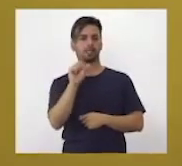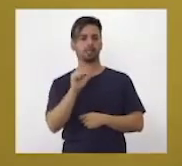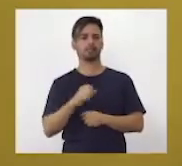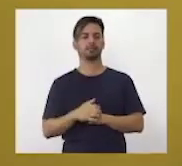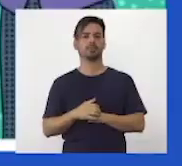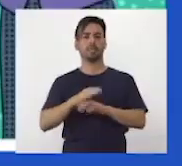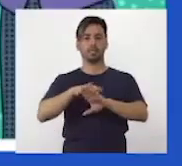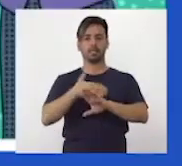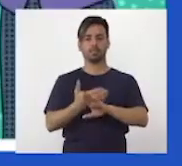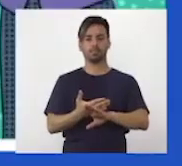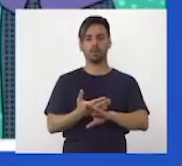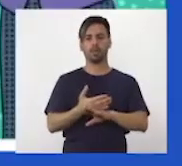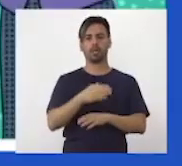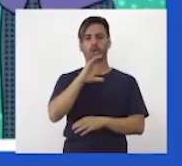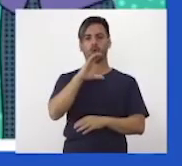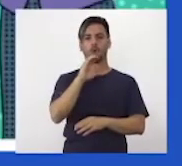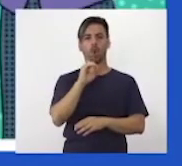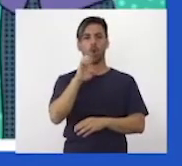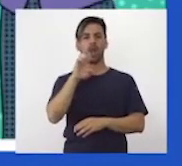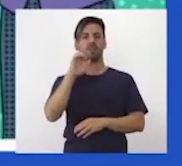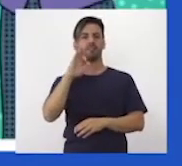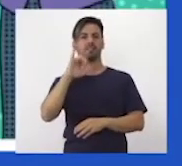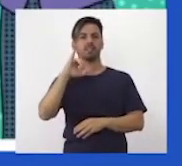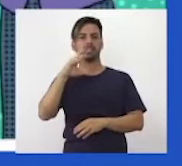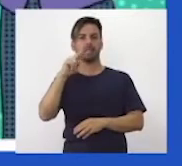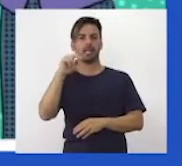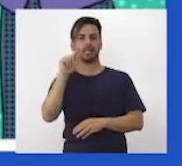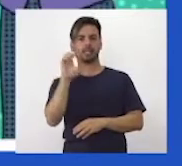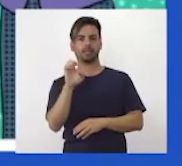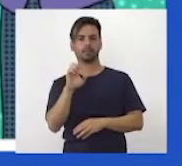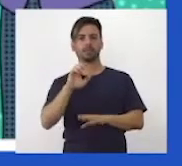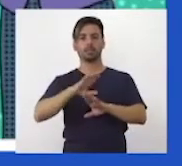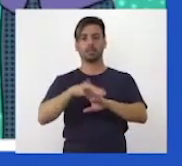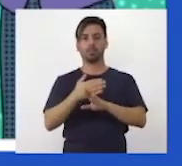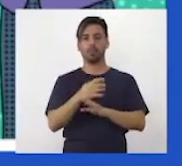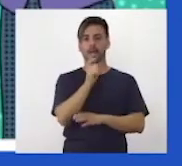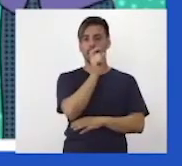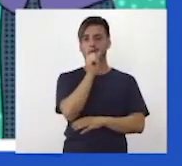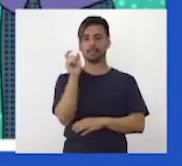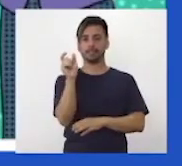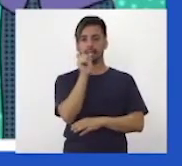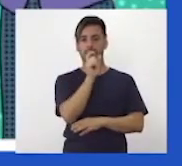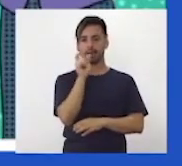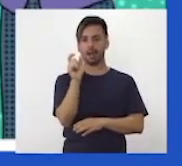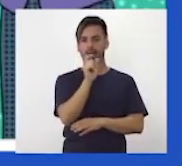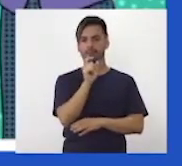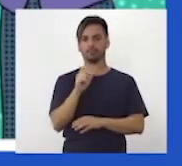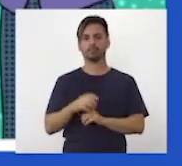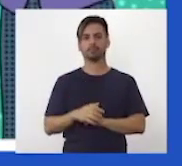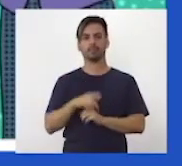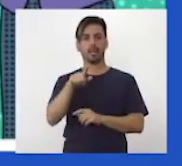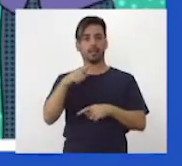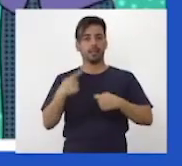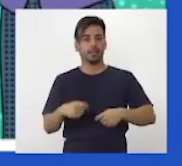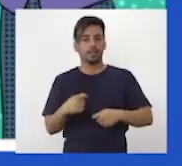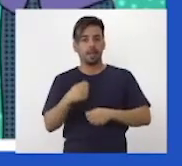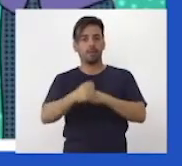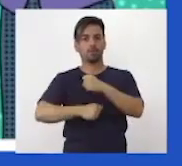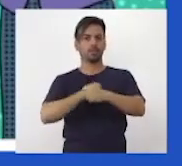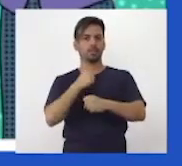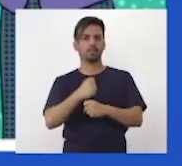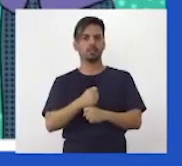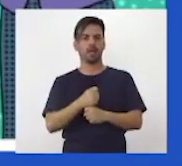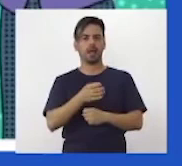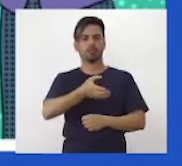la parte literal. Y que en la parte literal debes aplicar la propiedad